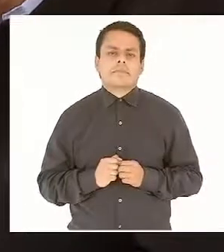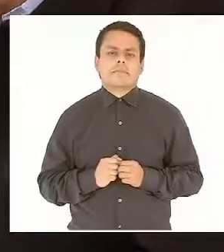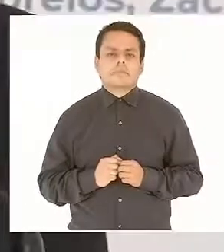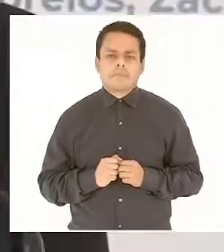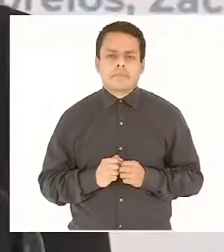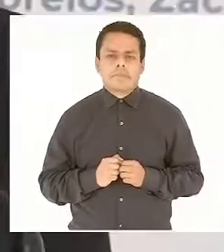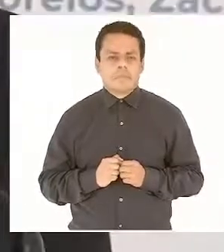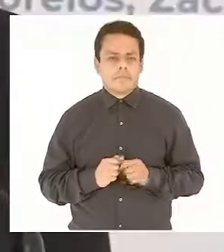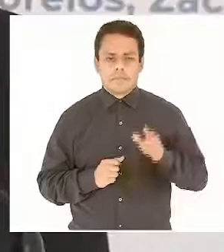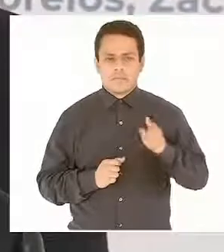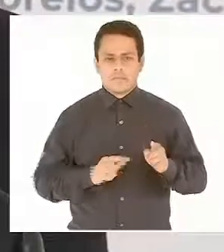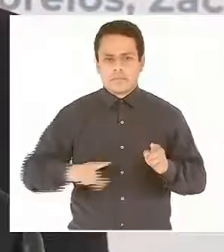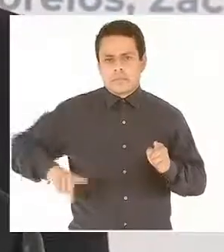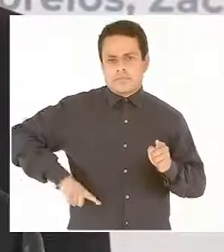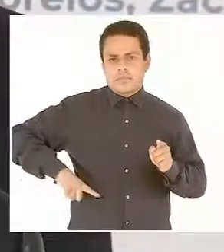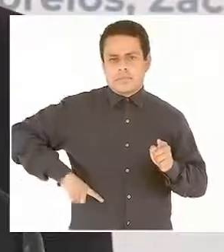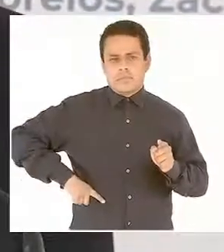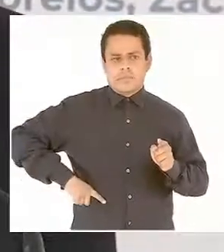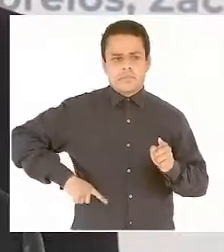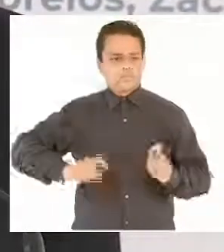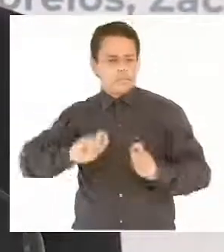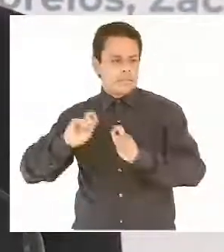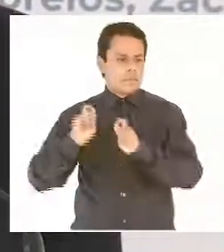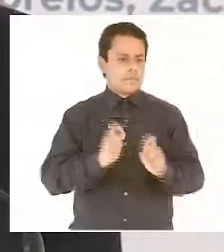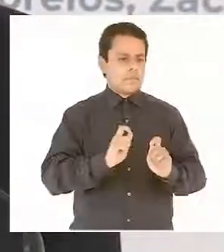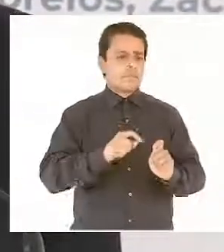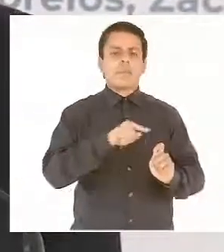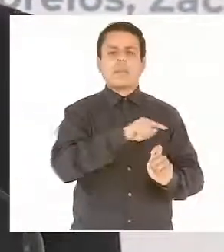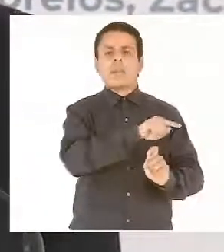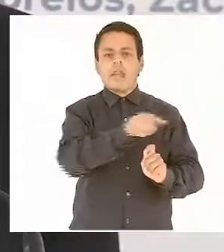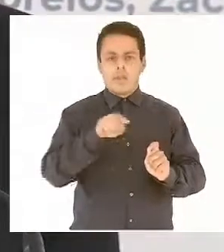a que el Estado cumpla